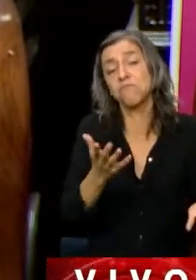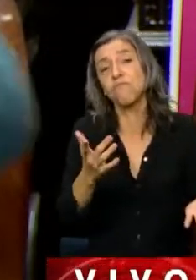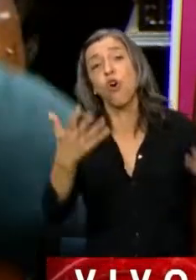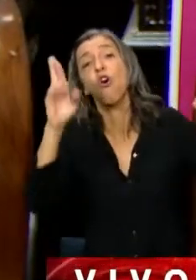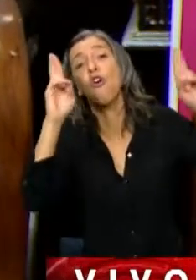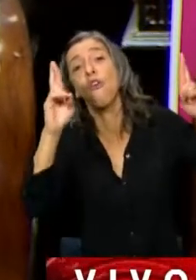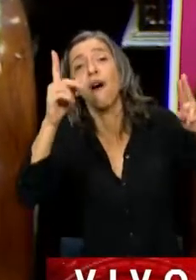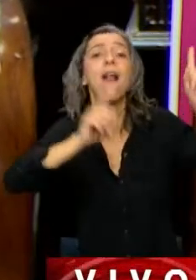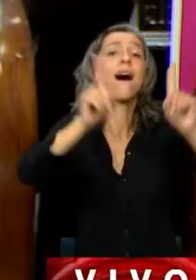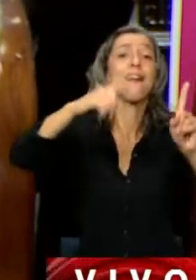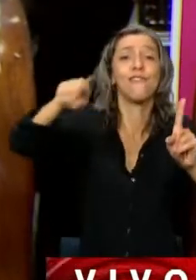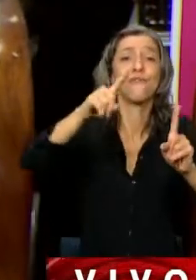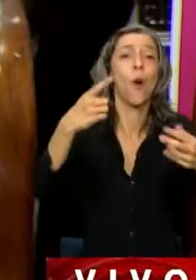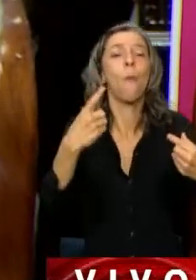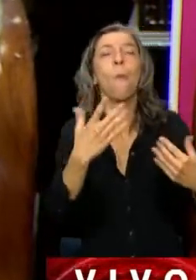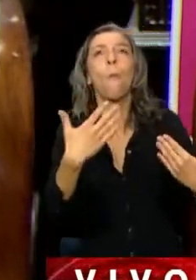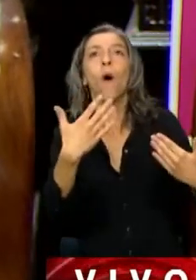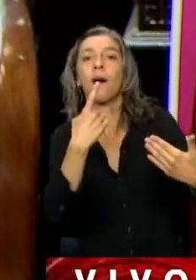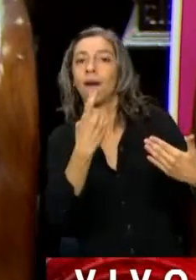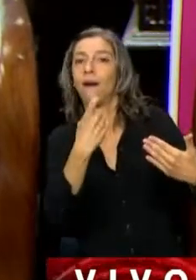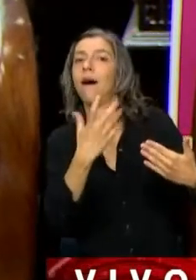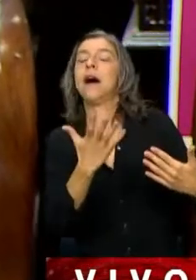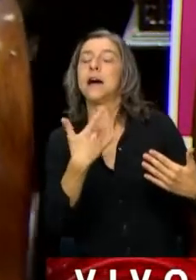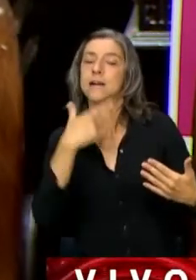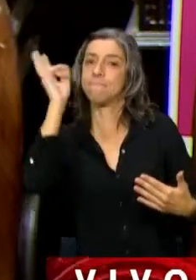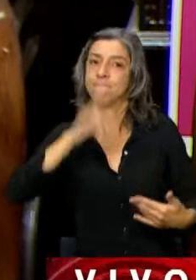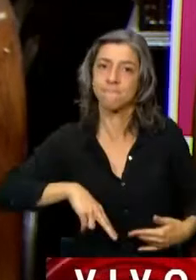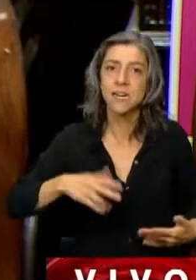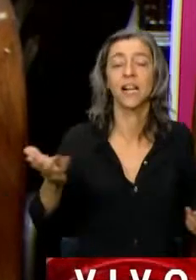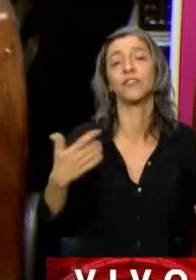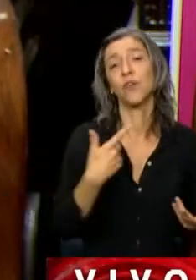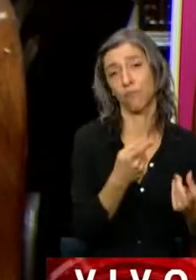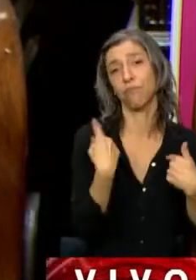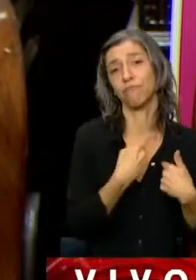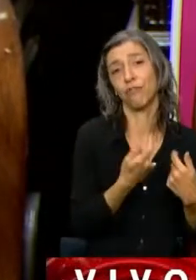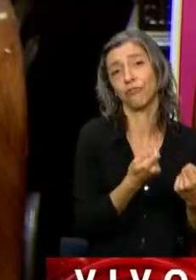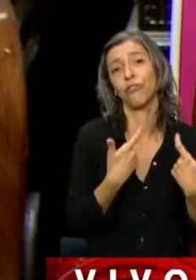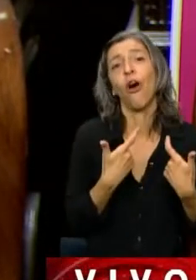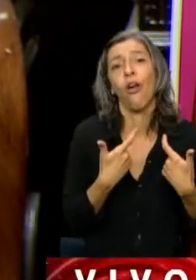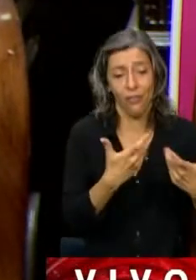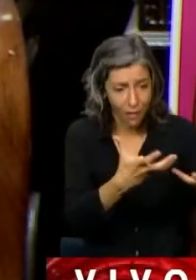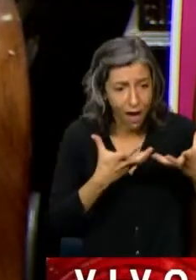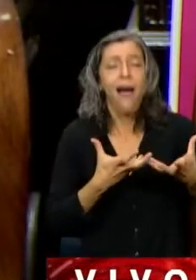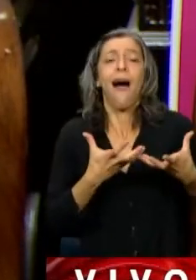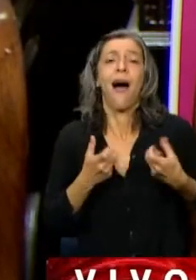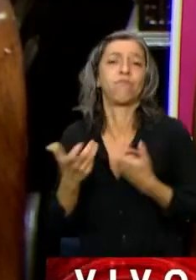mejor lo podemos ver de otra manera y ver cuál fue la utilidad de esa herramienta. Y por eso cierro